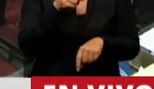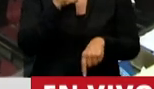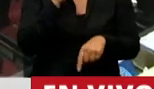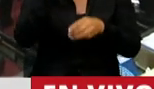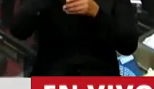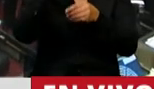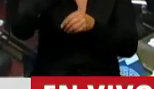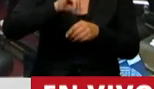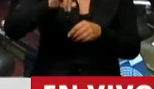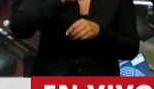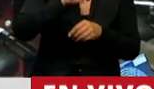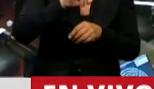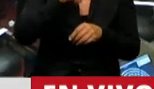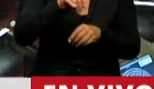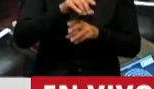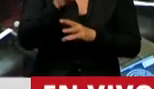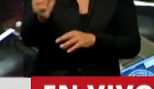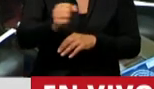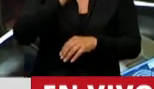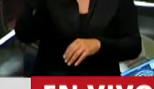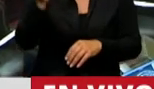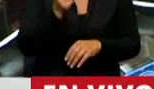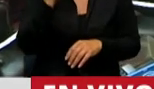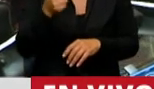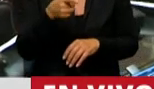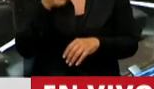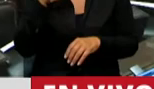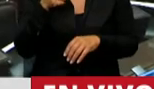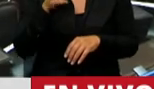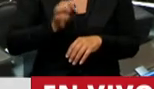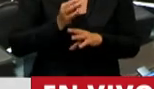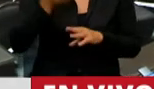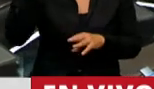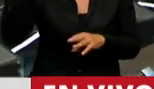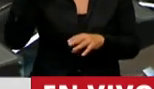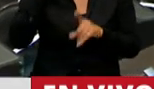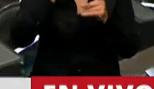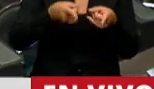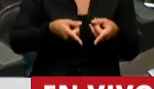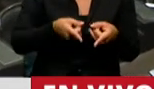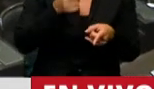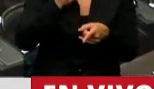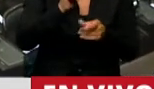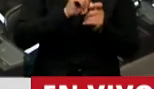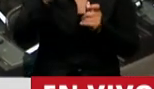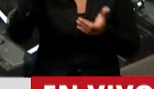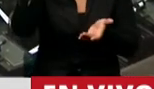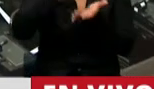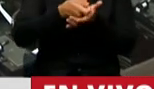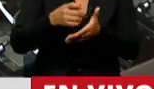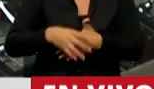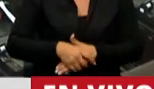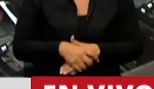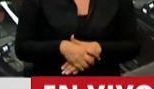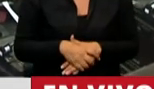algo que es absolutamente clave y que en años pasados también aumentamos significativamente la inversión.